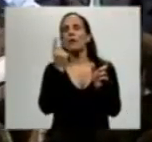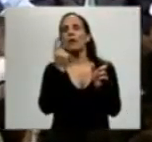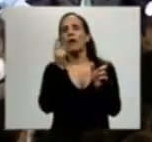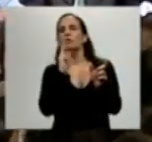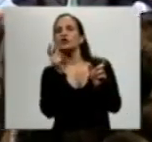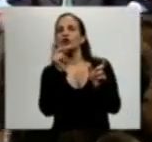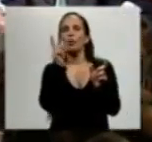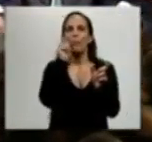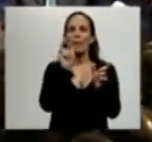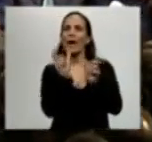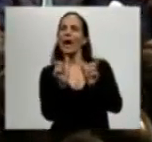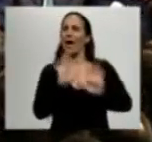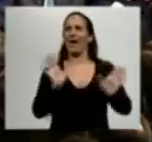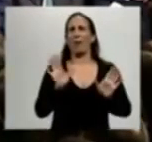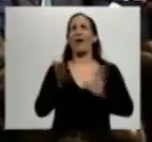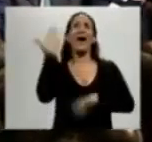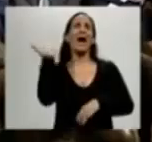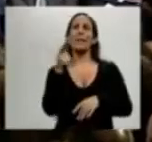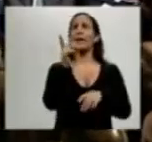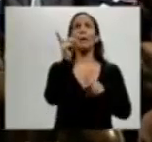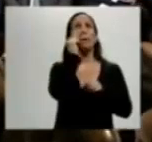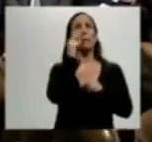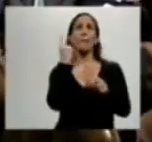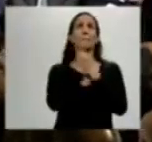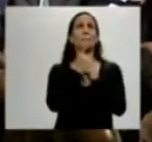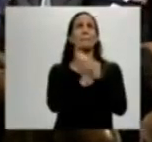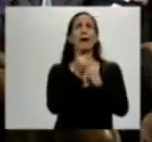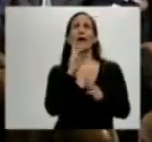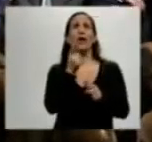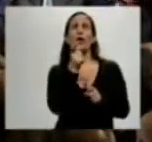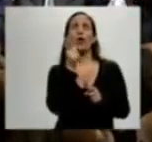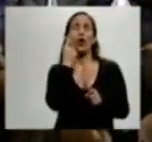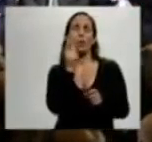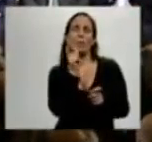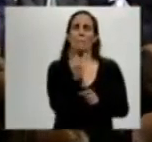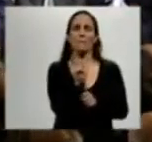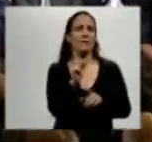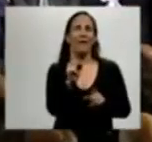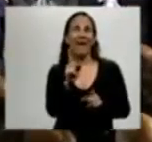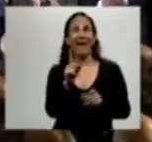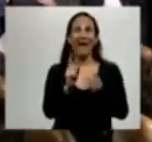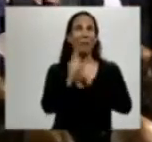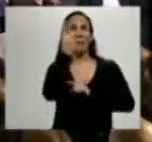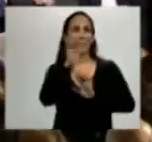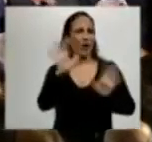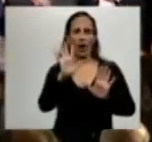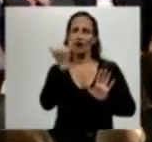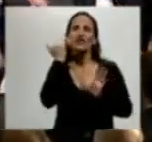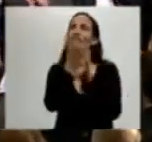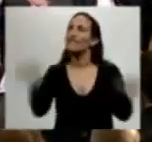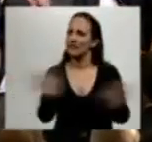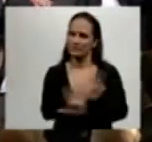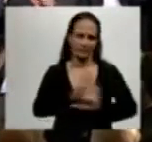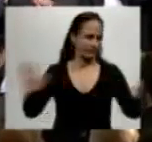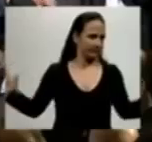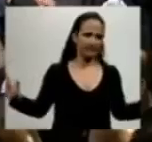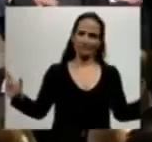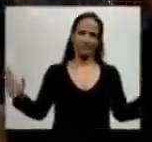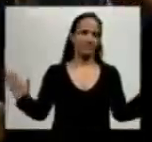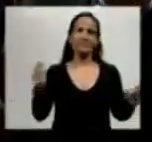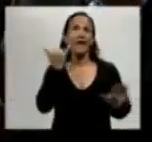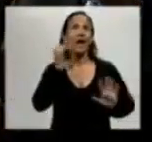terminó el privilegio de los hombres de tener el apellido de ellos para los hijos. Pues no, señores.